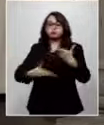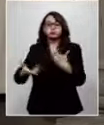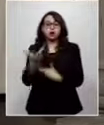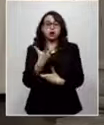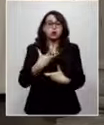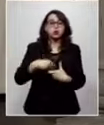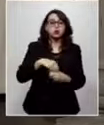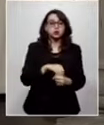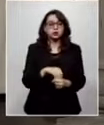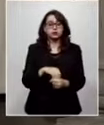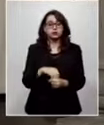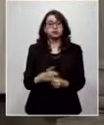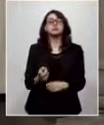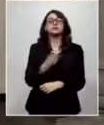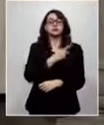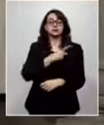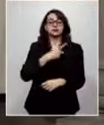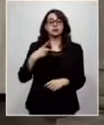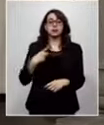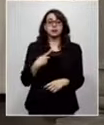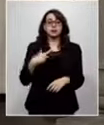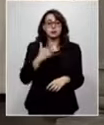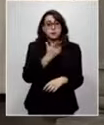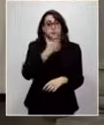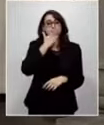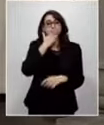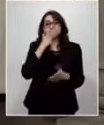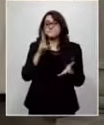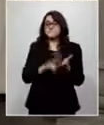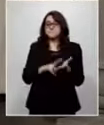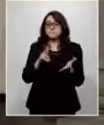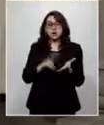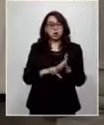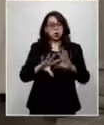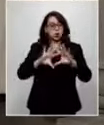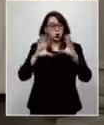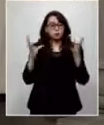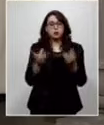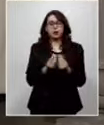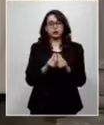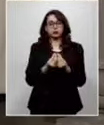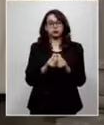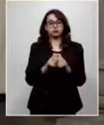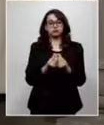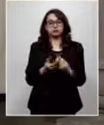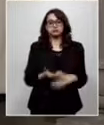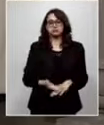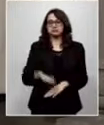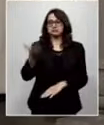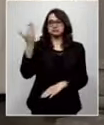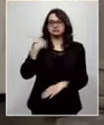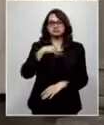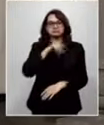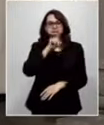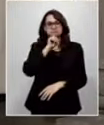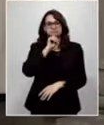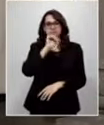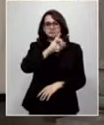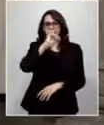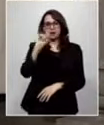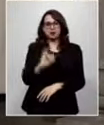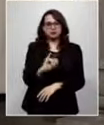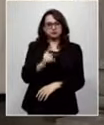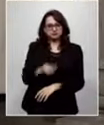incluyente que debe destacarse en toda su dimensión, porque es algo que nunca se había hecho en